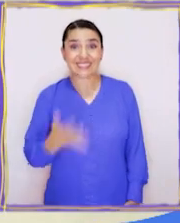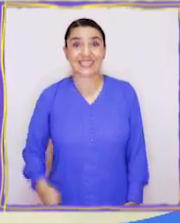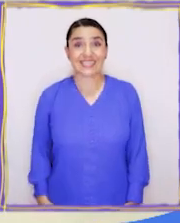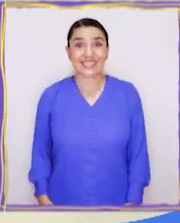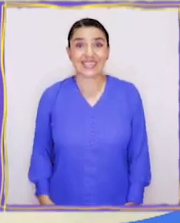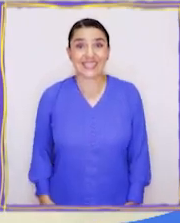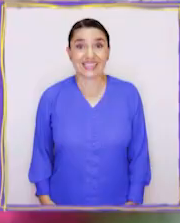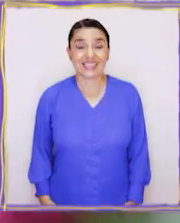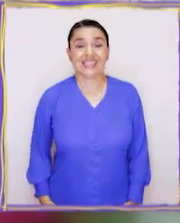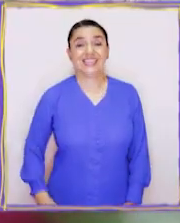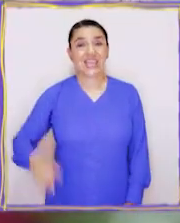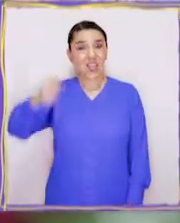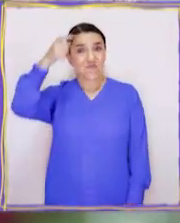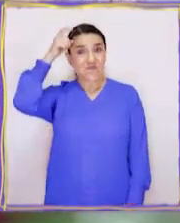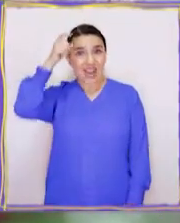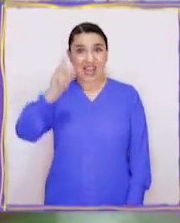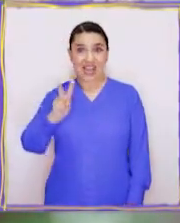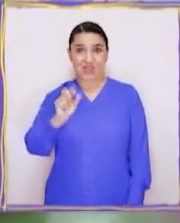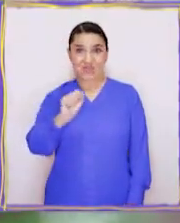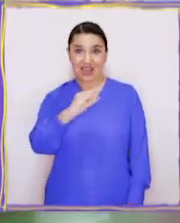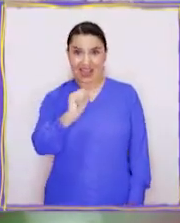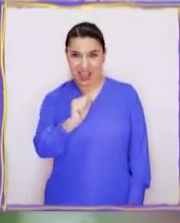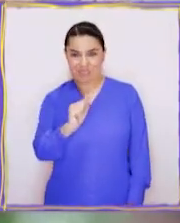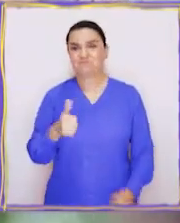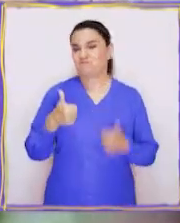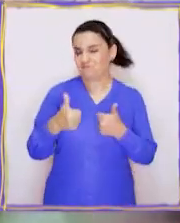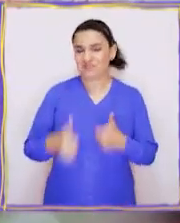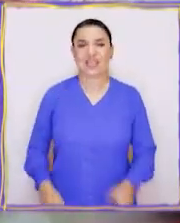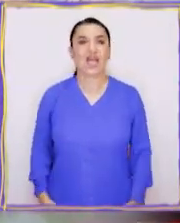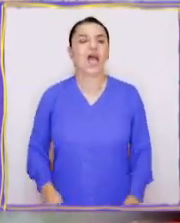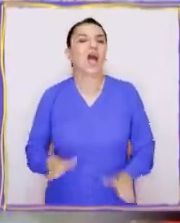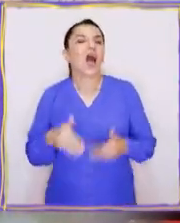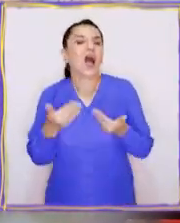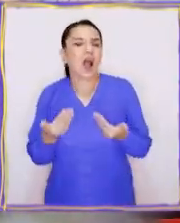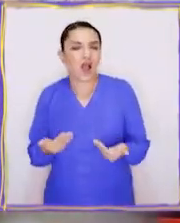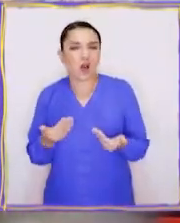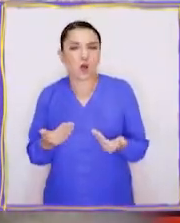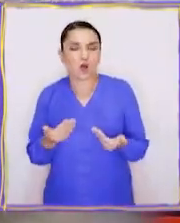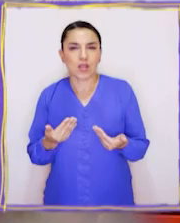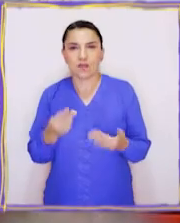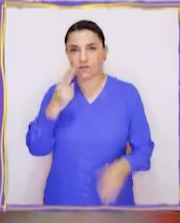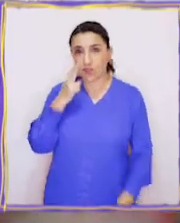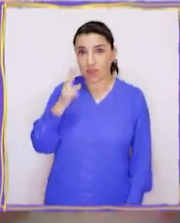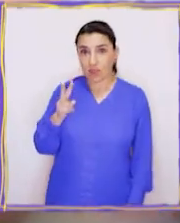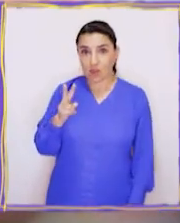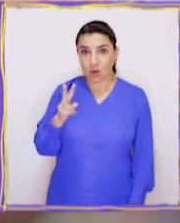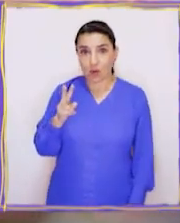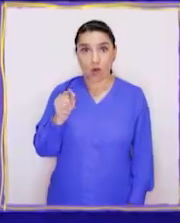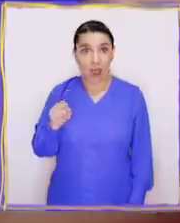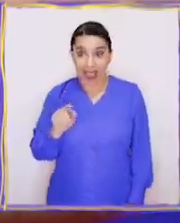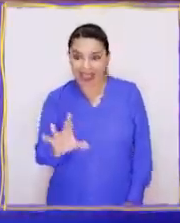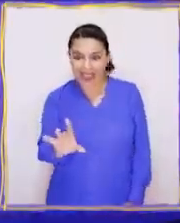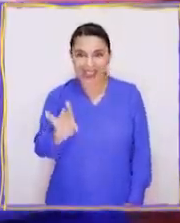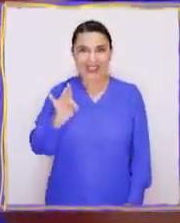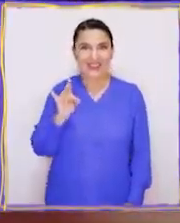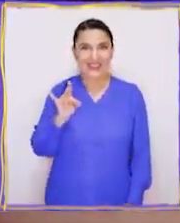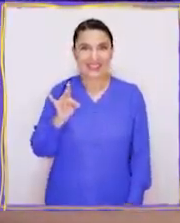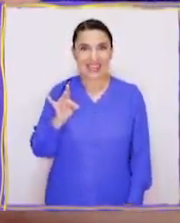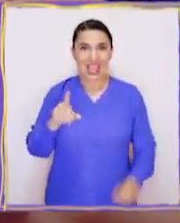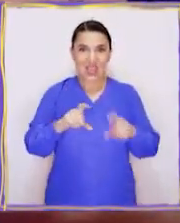¡Exacto! Una vaca. Ahora veamos. ¡Miren!